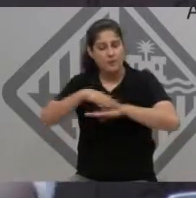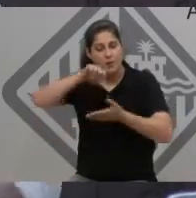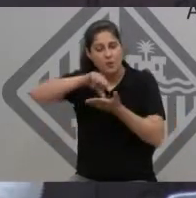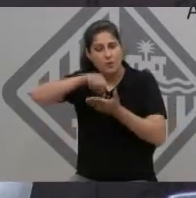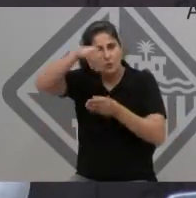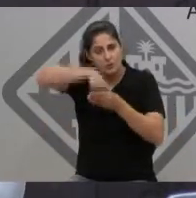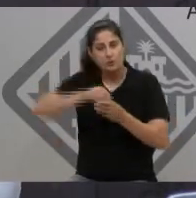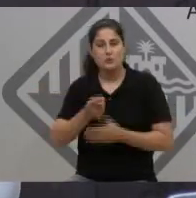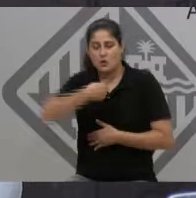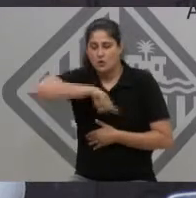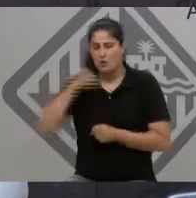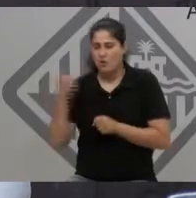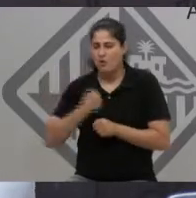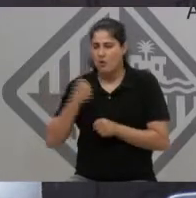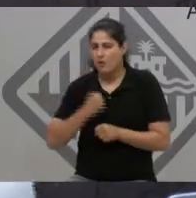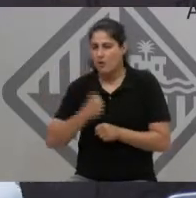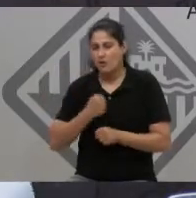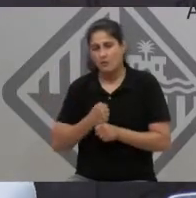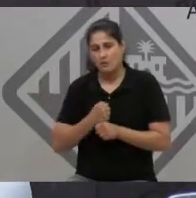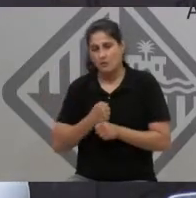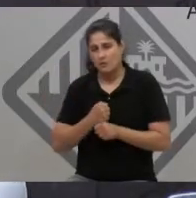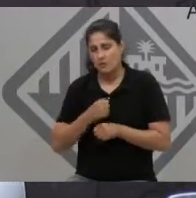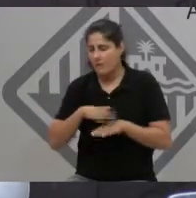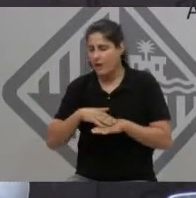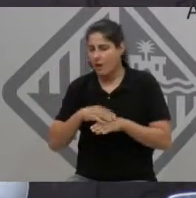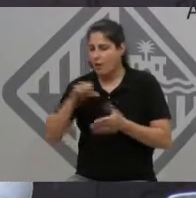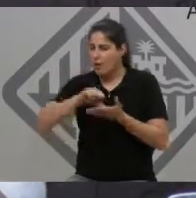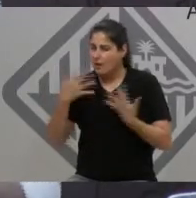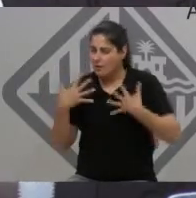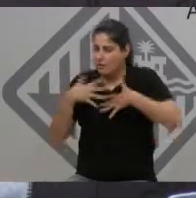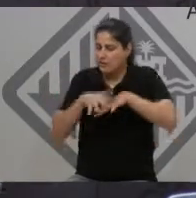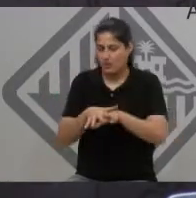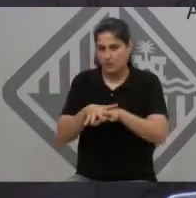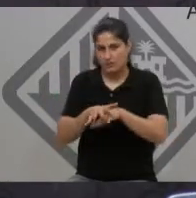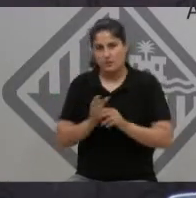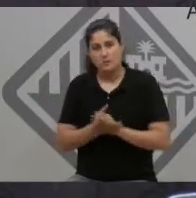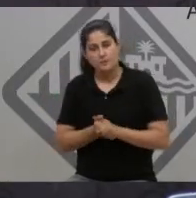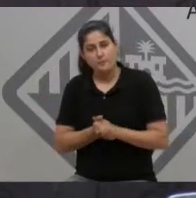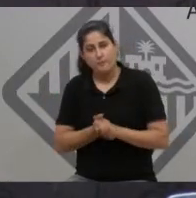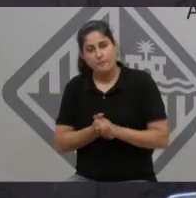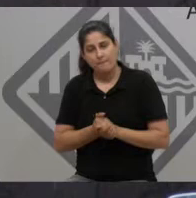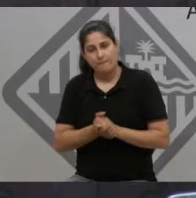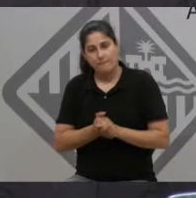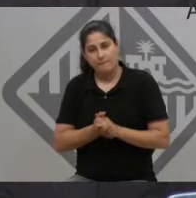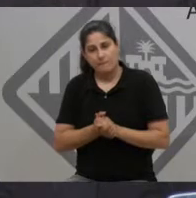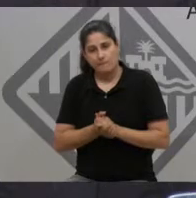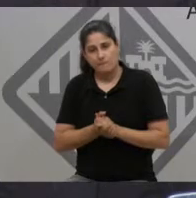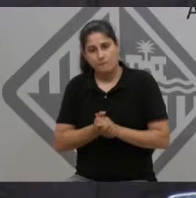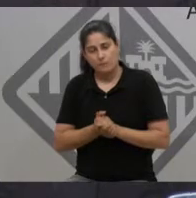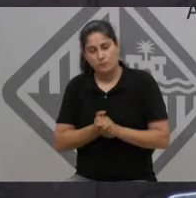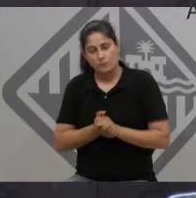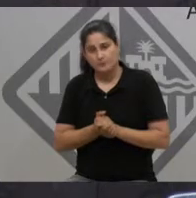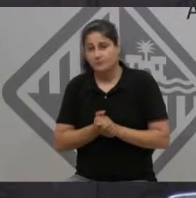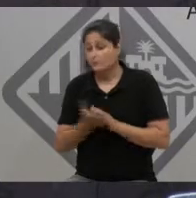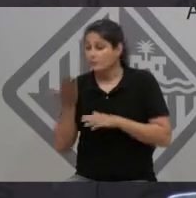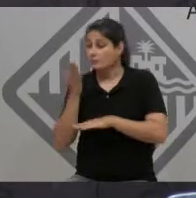Así que hemos trabajado mucho por tener esta ciudad más integradora, y no solo, como he dicho, y como viene desarrollada la propuesta